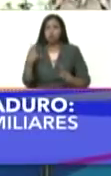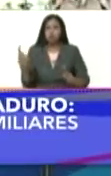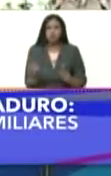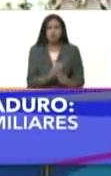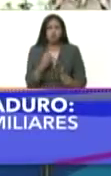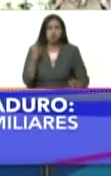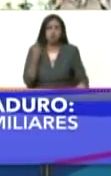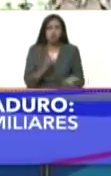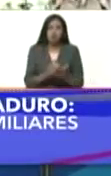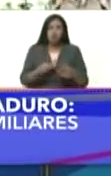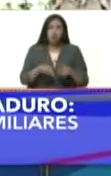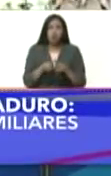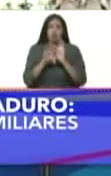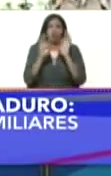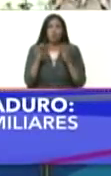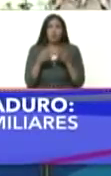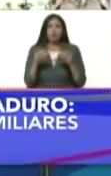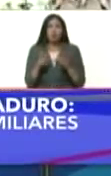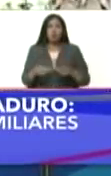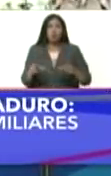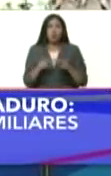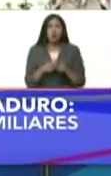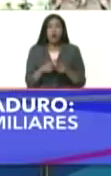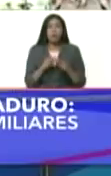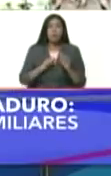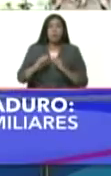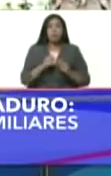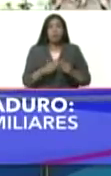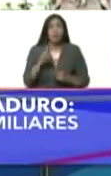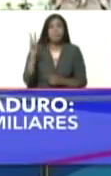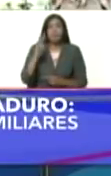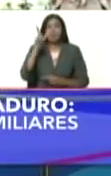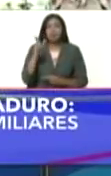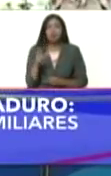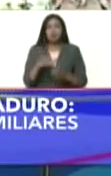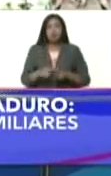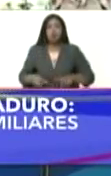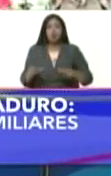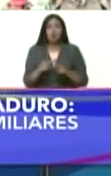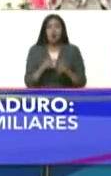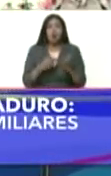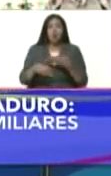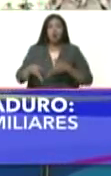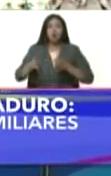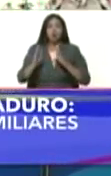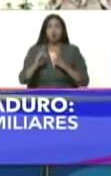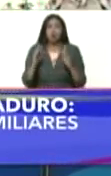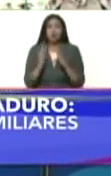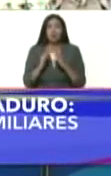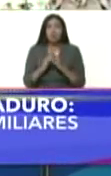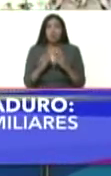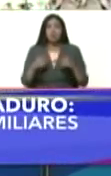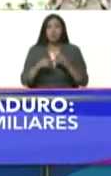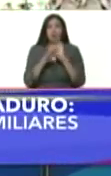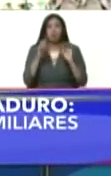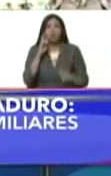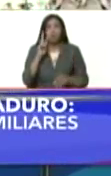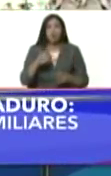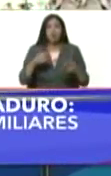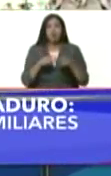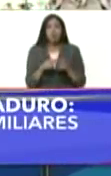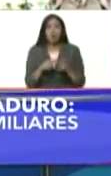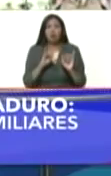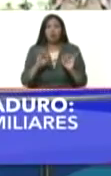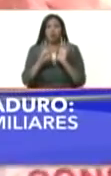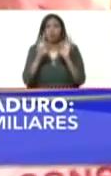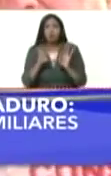de inversión en todo el sector inmobiliario venezolano y en toda la construcción de vivienda. Y ya verán ustedes las